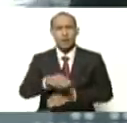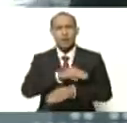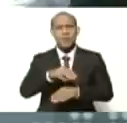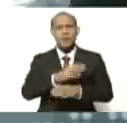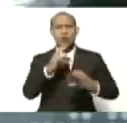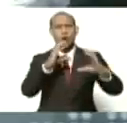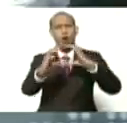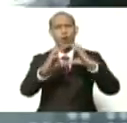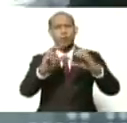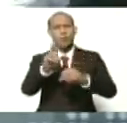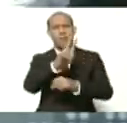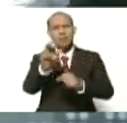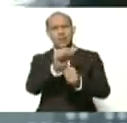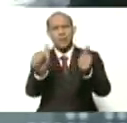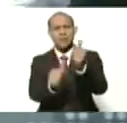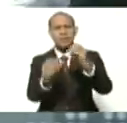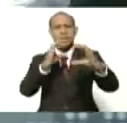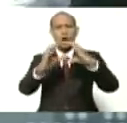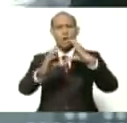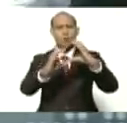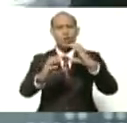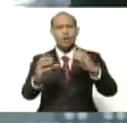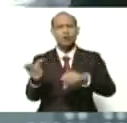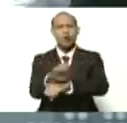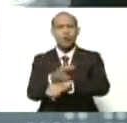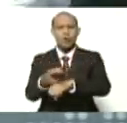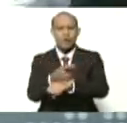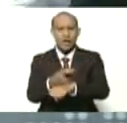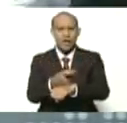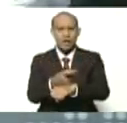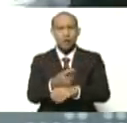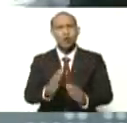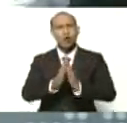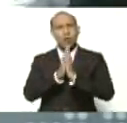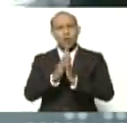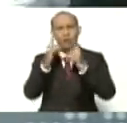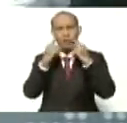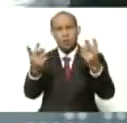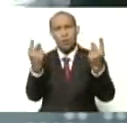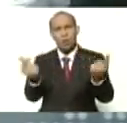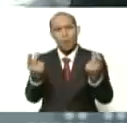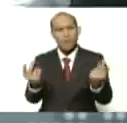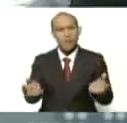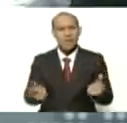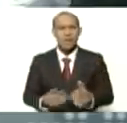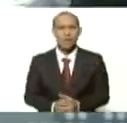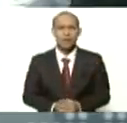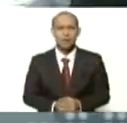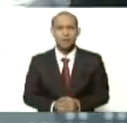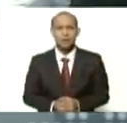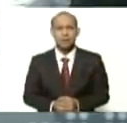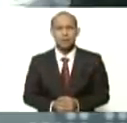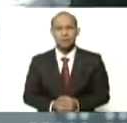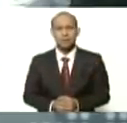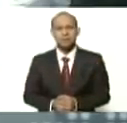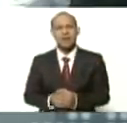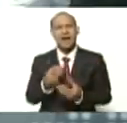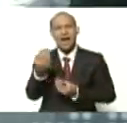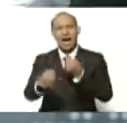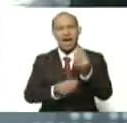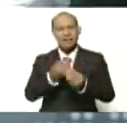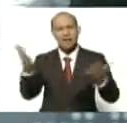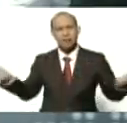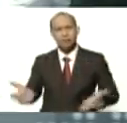comunicación vicepresidente de comunicación de gobierno tenemos que ponernos las pilas al freno share y tenemos que hacer una campaña